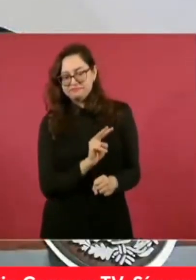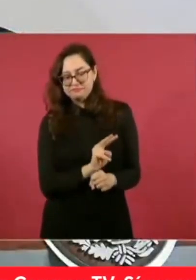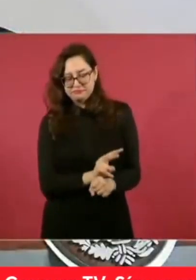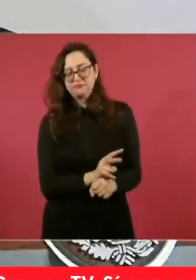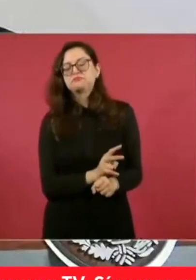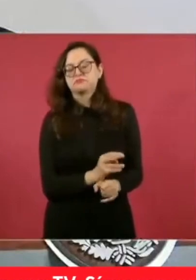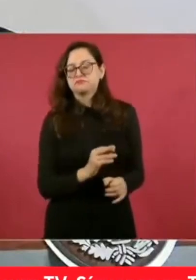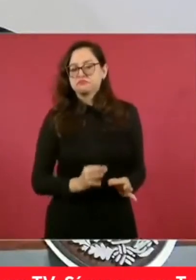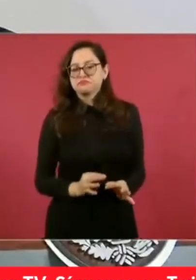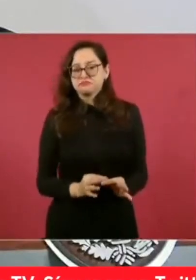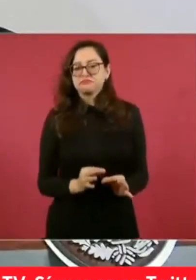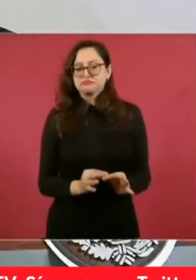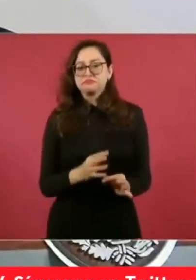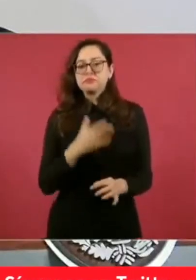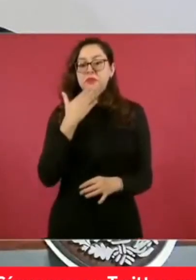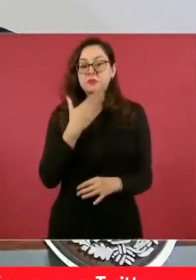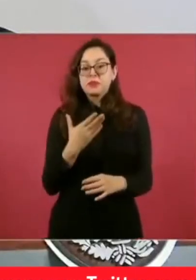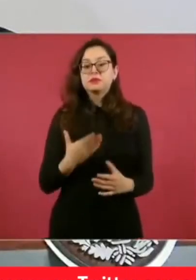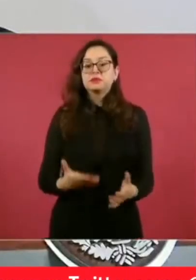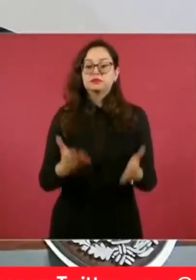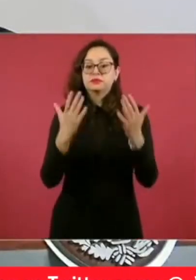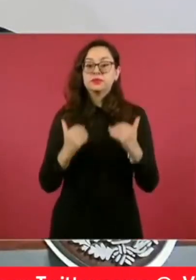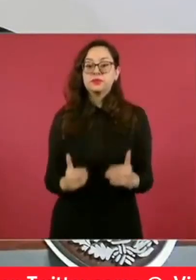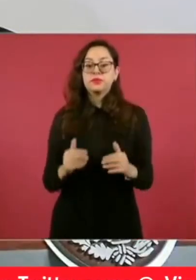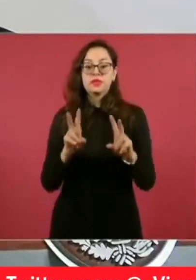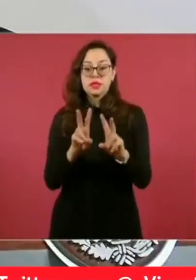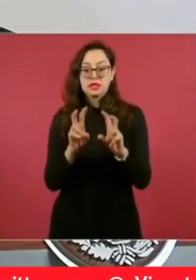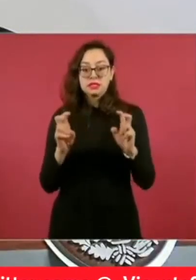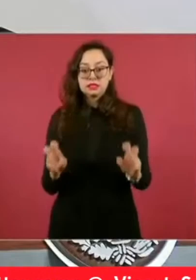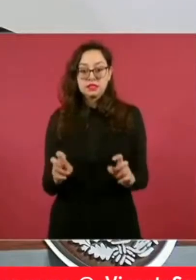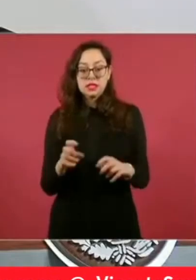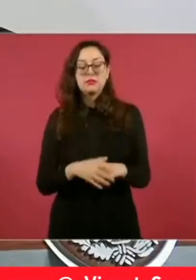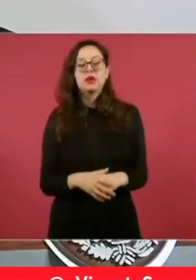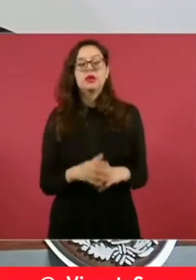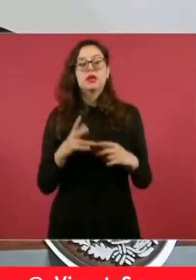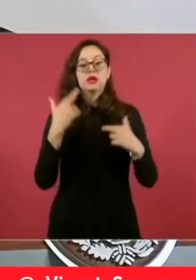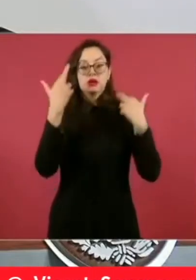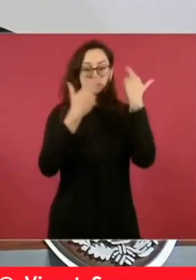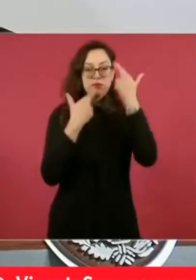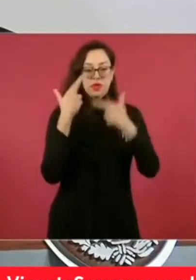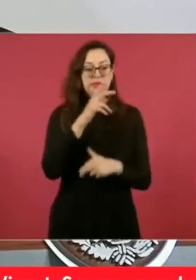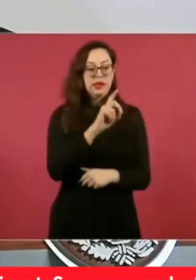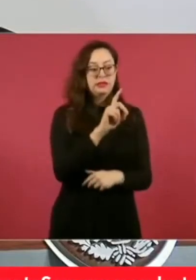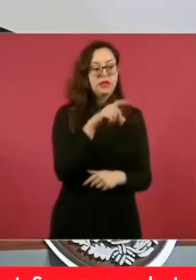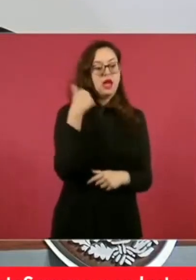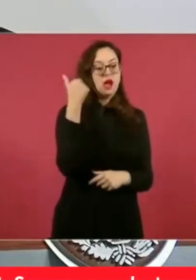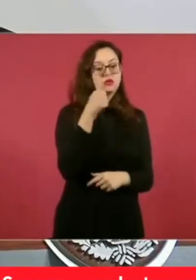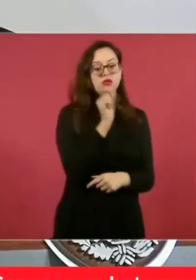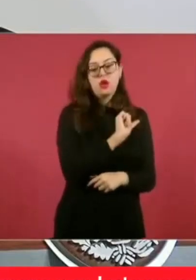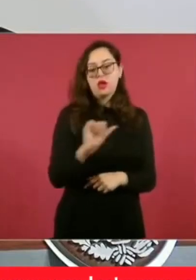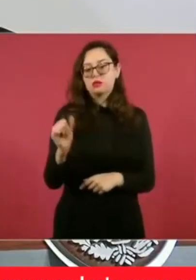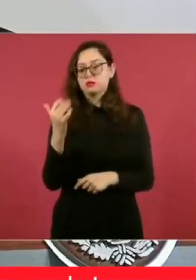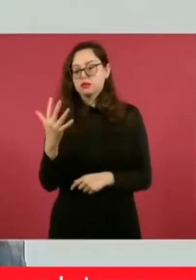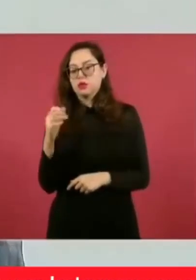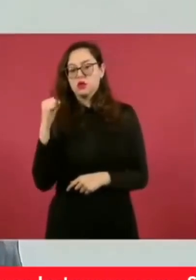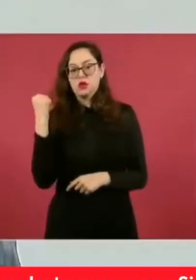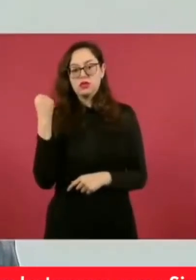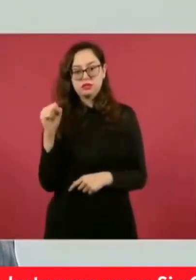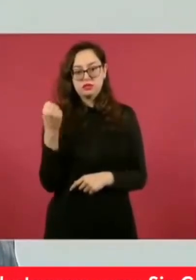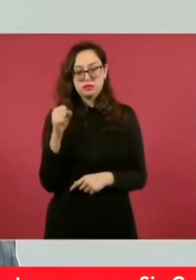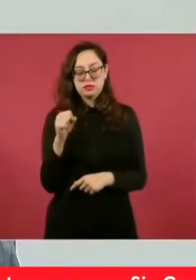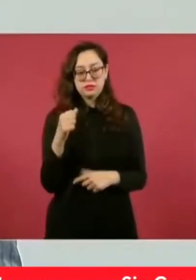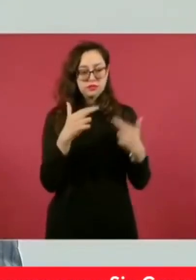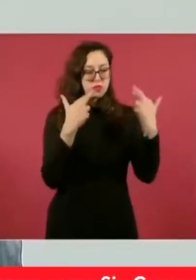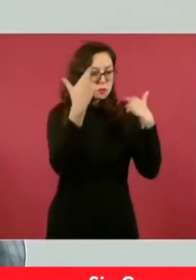buenos comportamientos. Pasando ahora al tema de las verificaciones, del 30 de agosto al 5 de septiembre, tenemos que